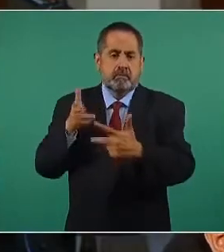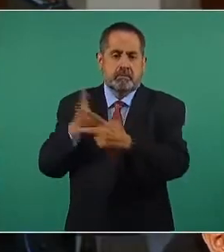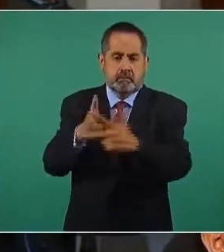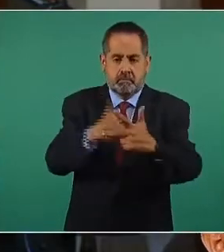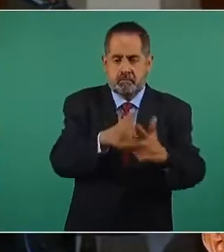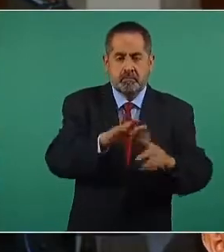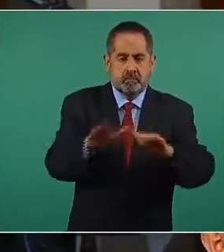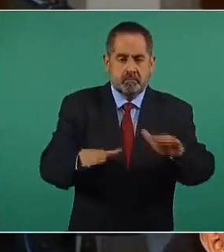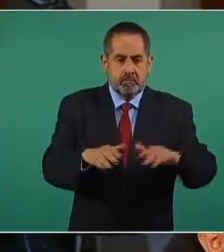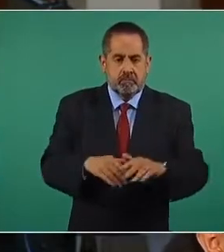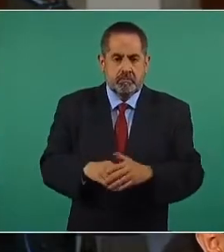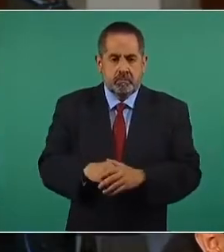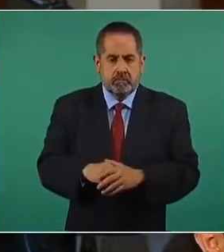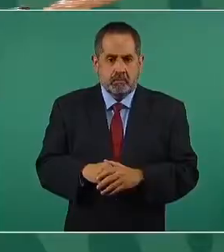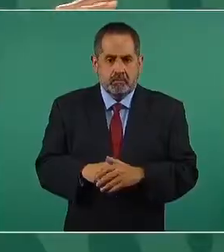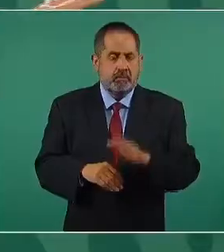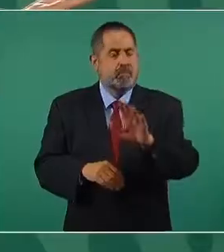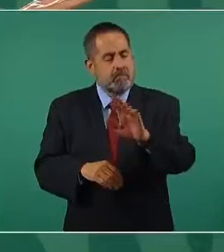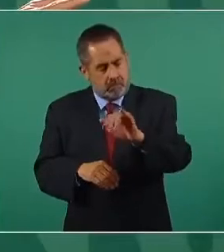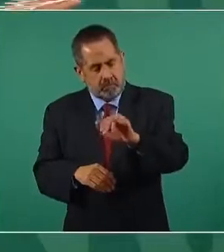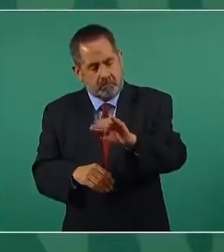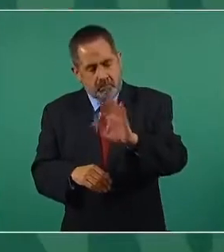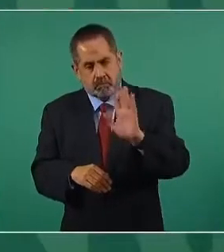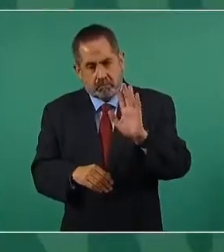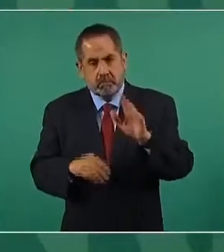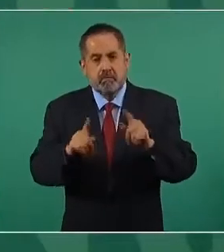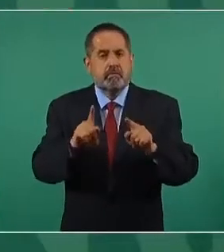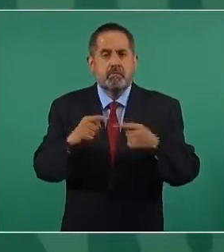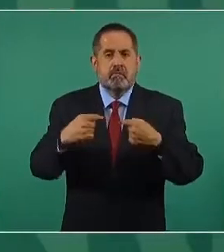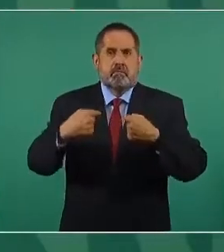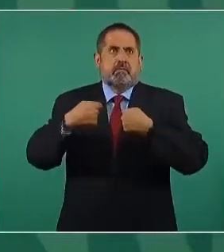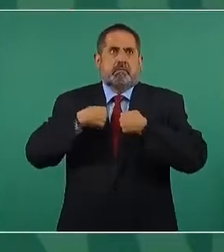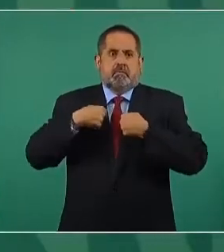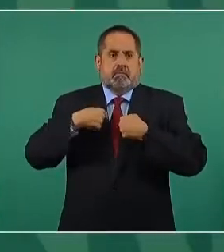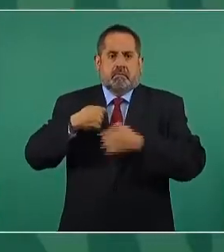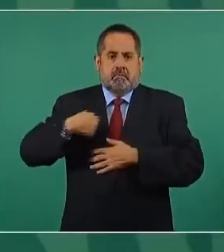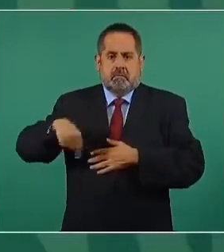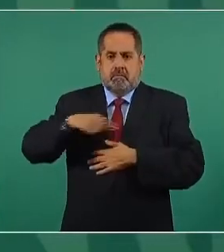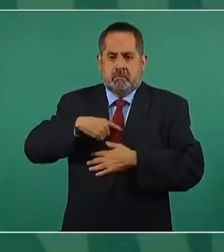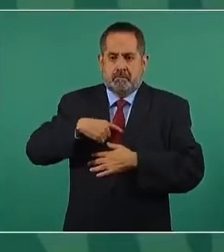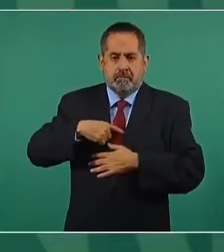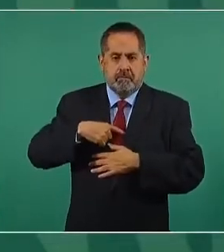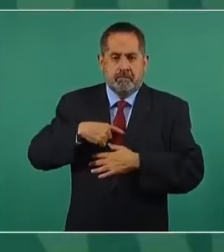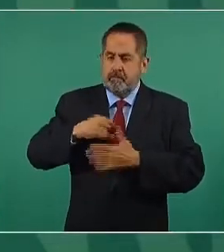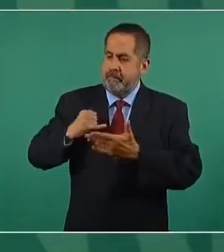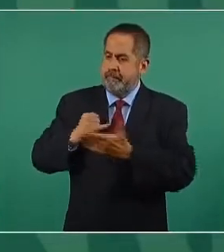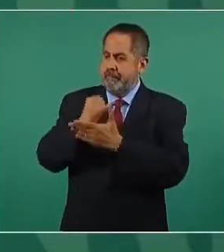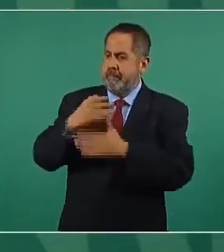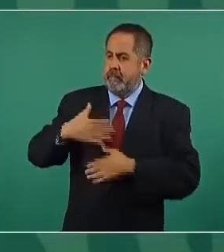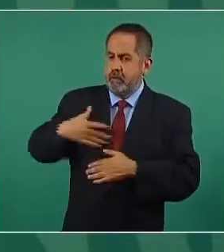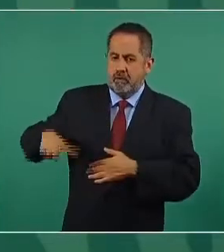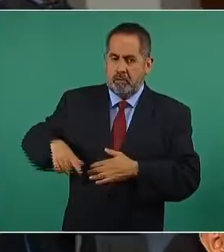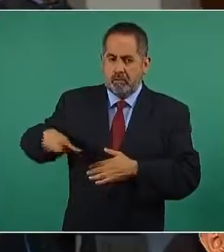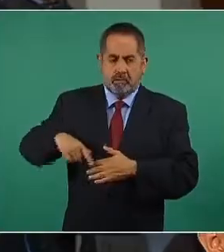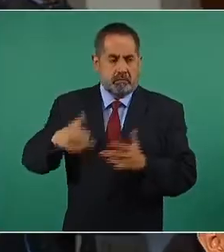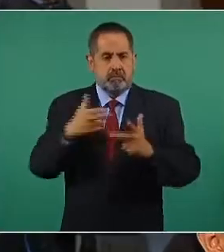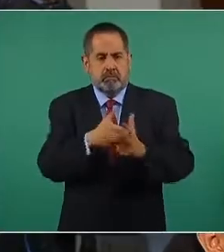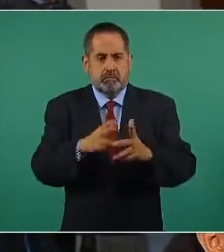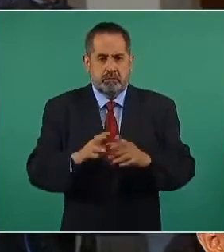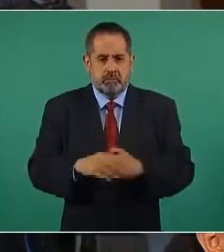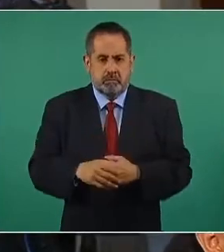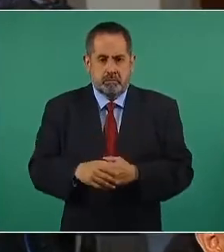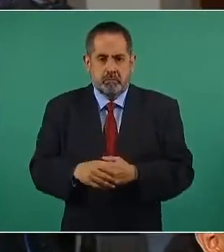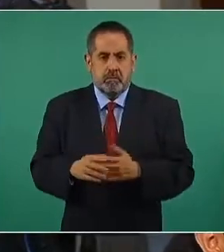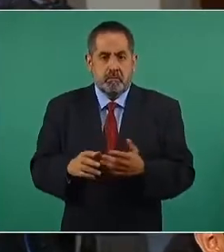Eso es otro tipo asunto de cuestión, sí, pero no es una decisión del Estado. No, por supuesto, nadie ha dicho